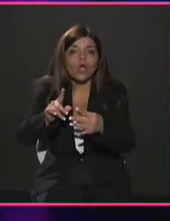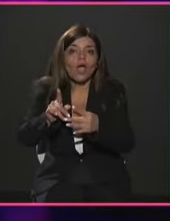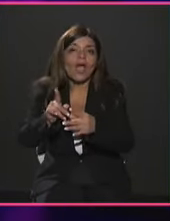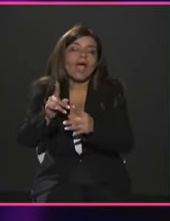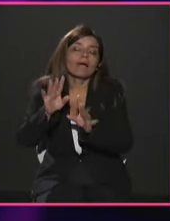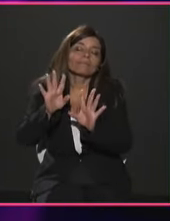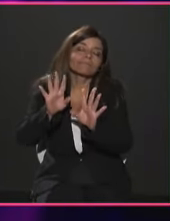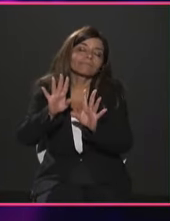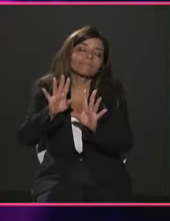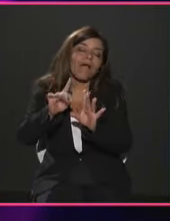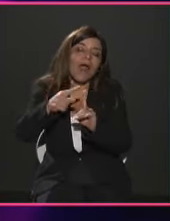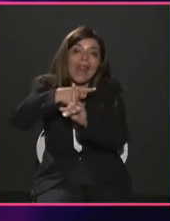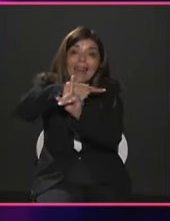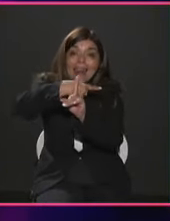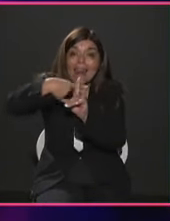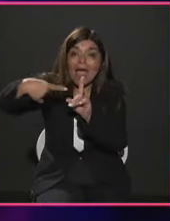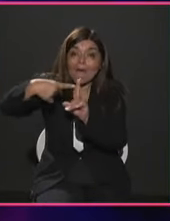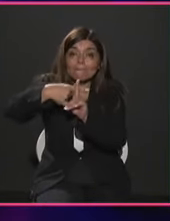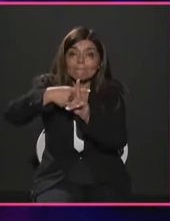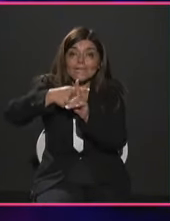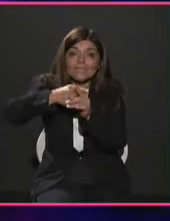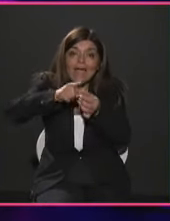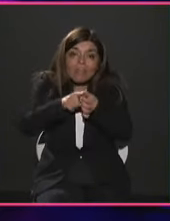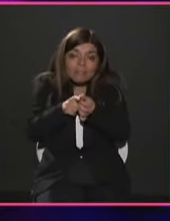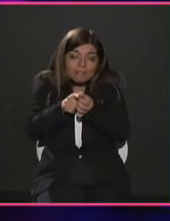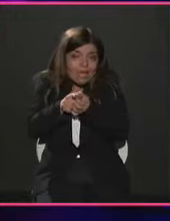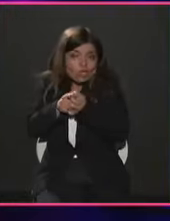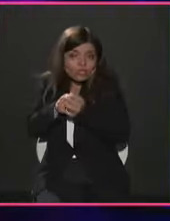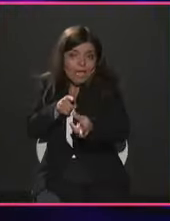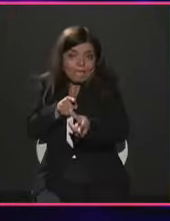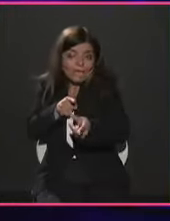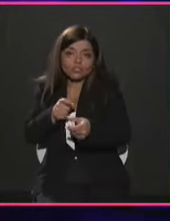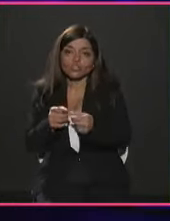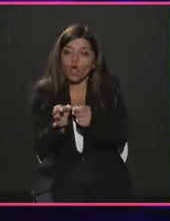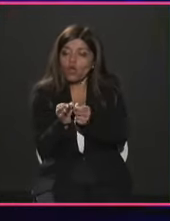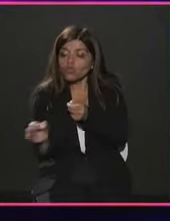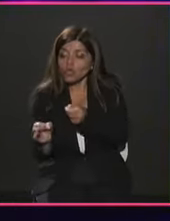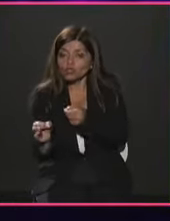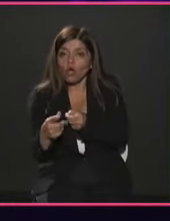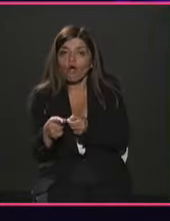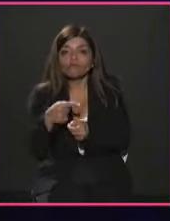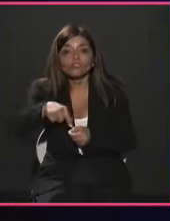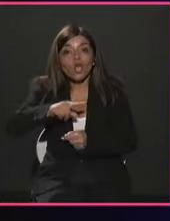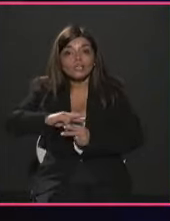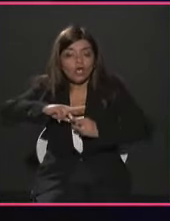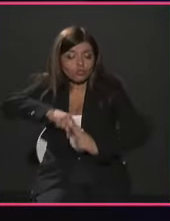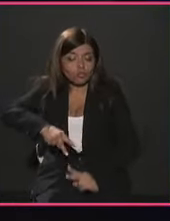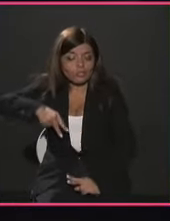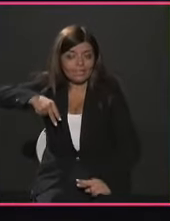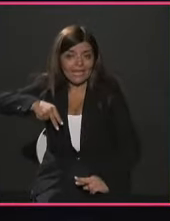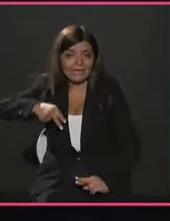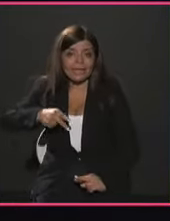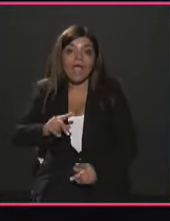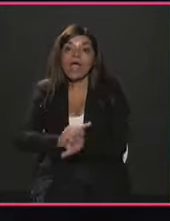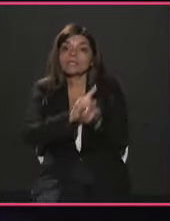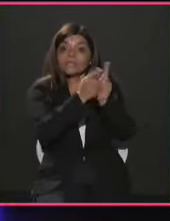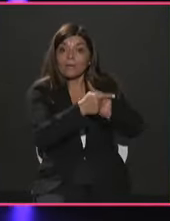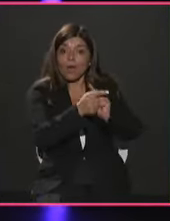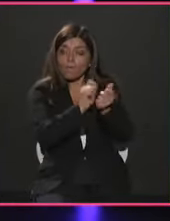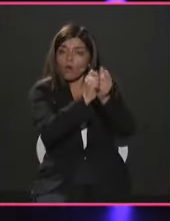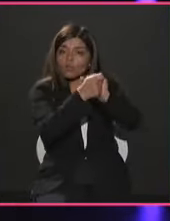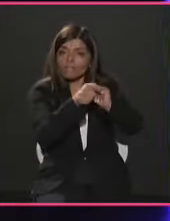espermatozoides y de los óvulos los espermatozoides óvulos son eh células germinator si las cambiamos o las